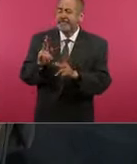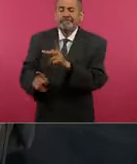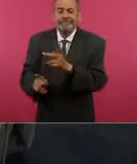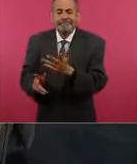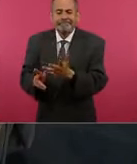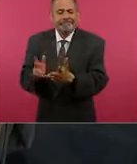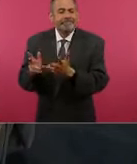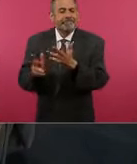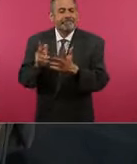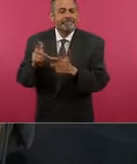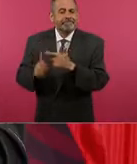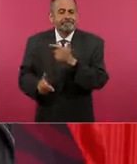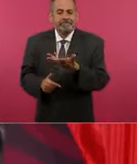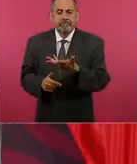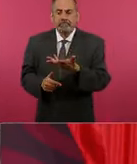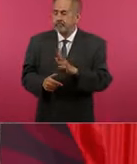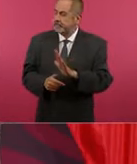pues